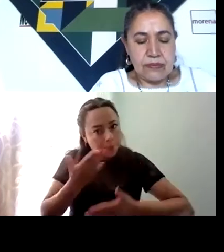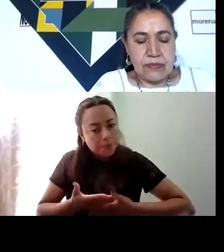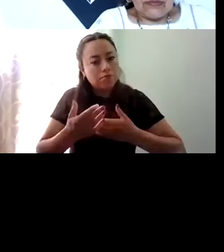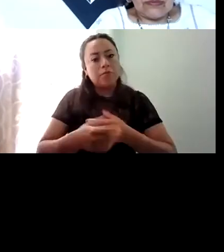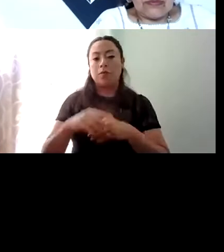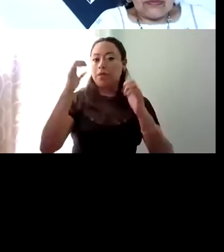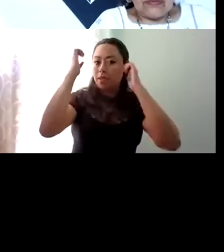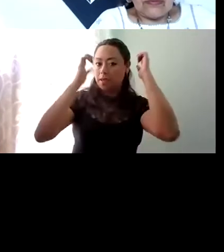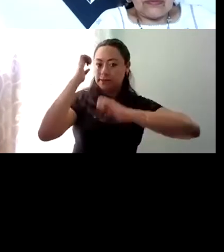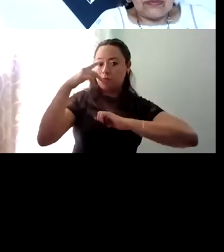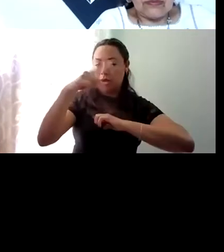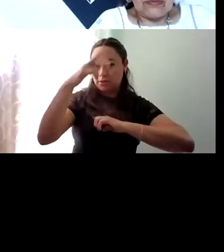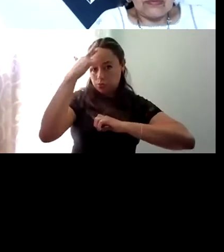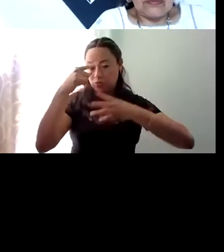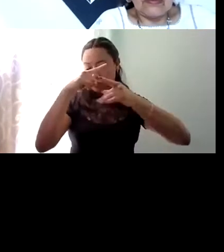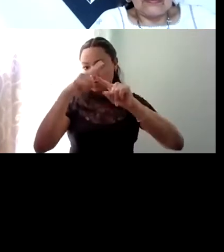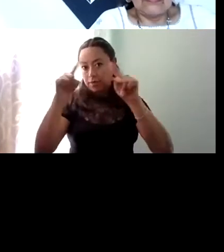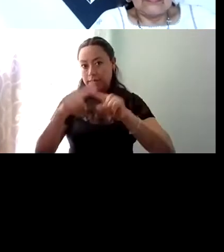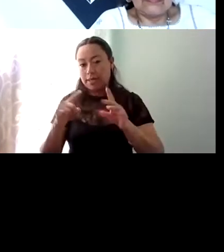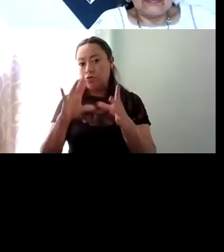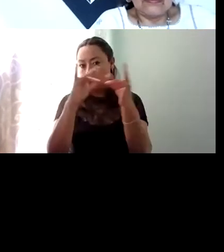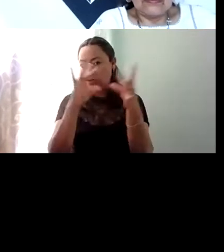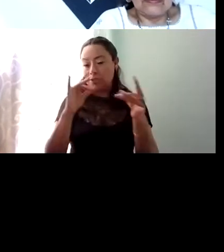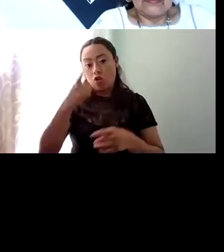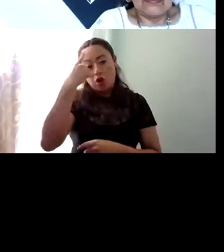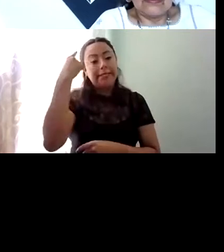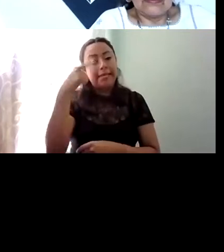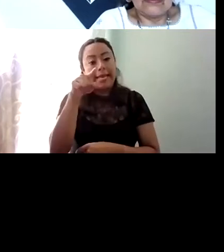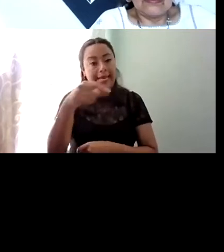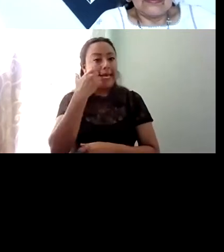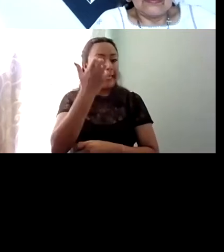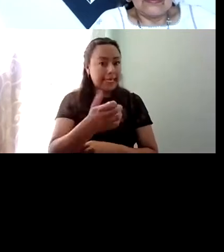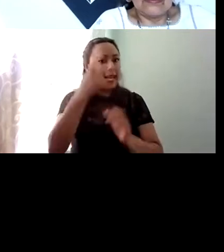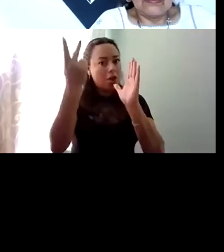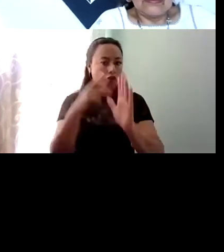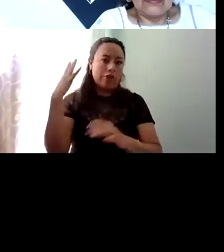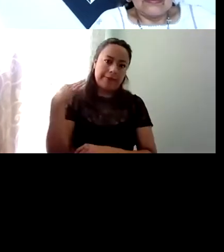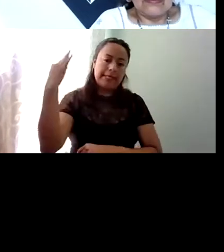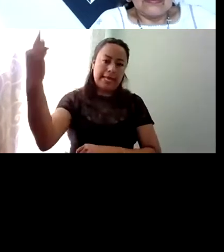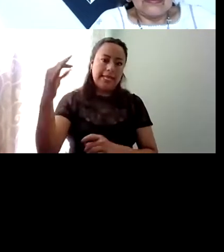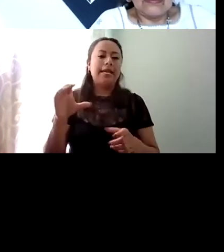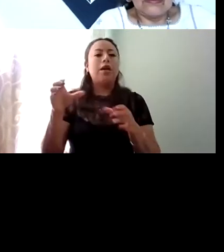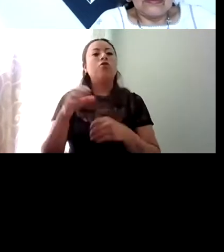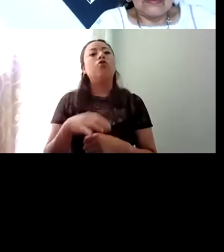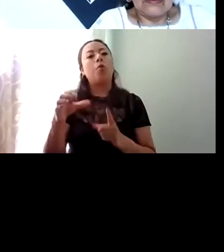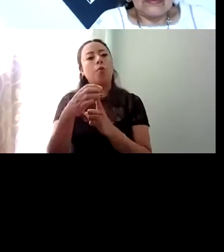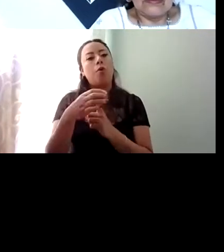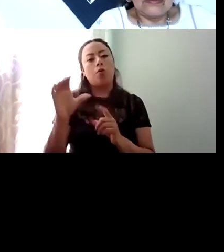la reelección como consejera honoraria de la Comisión de Derechos Humanos de la Ciudad de México. Adelante con su